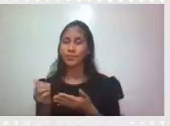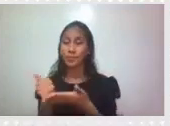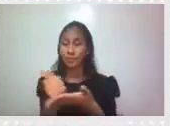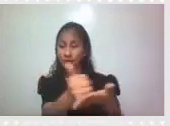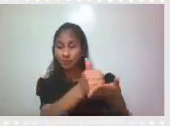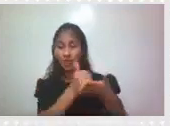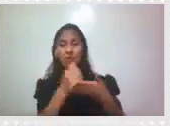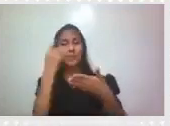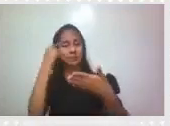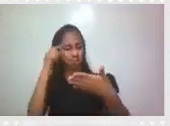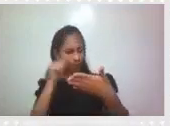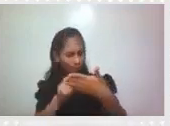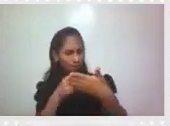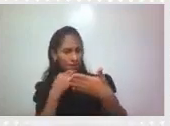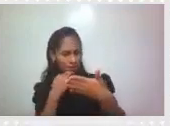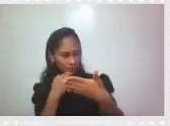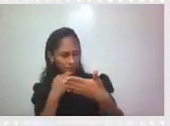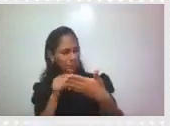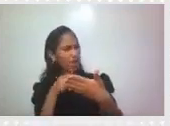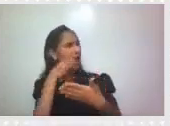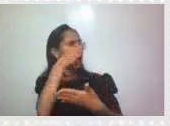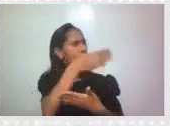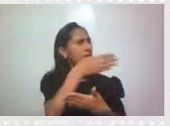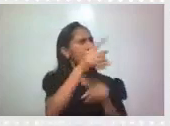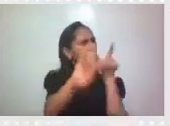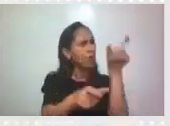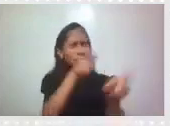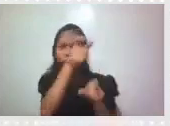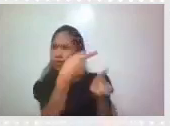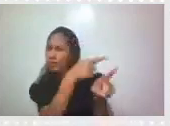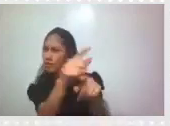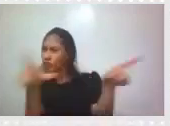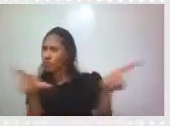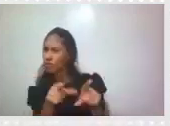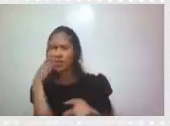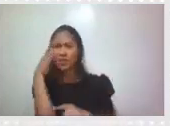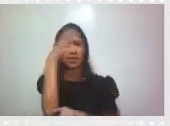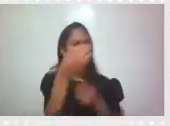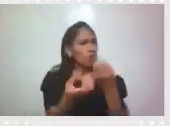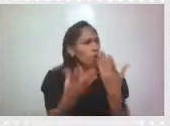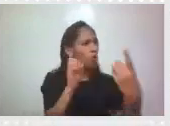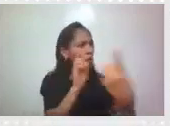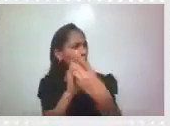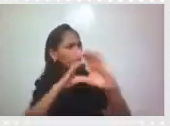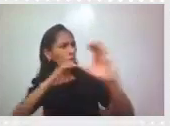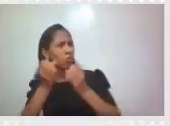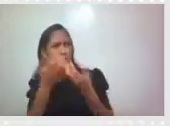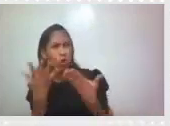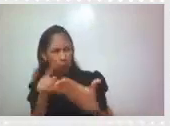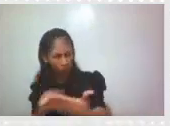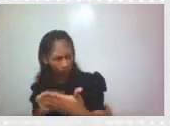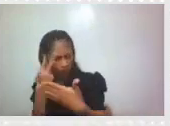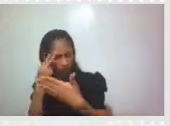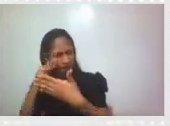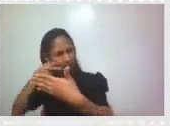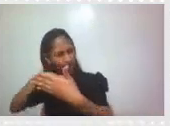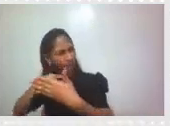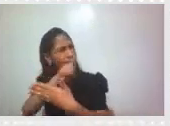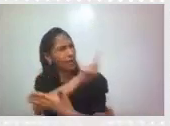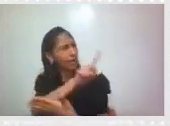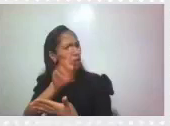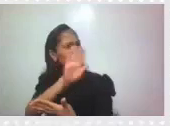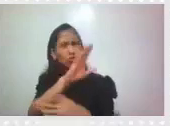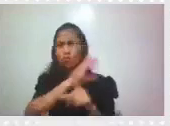una mejor llegada a los distintos públicos a quienes nos dirigimos, sobre todo públicos con características culturales